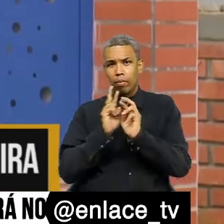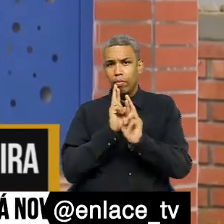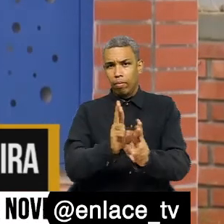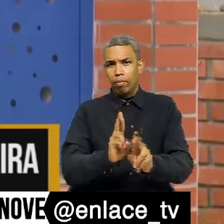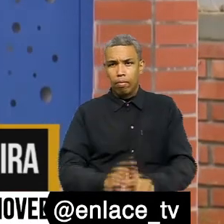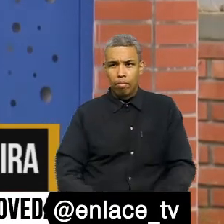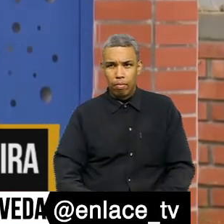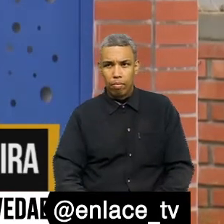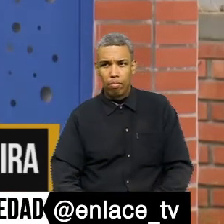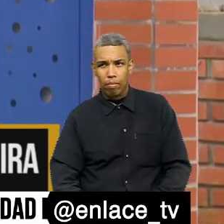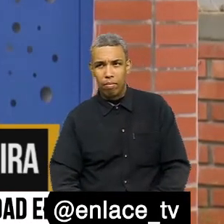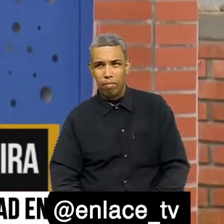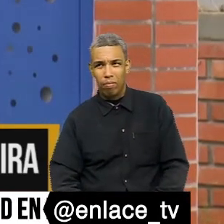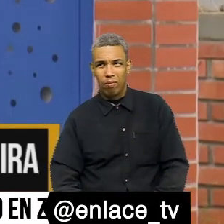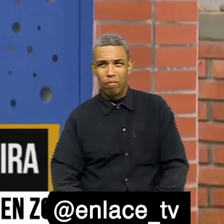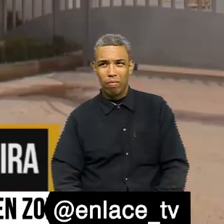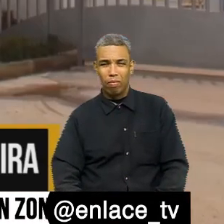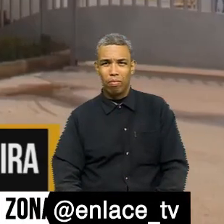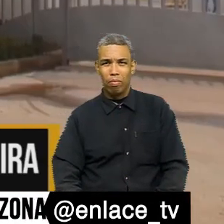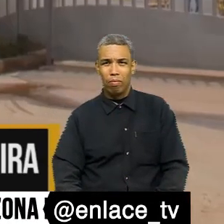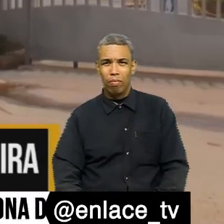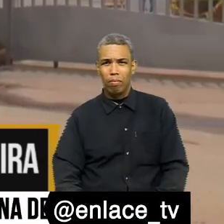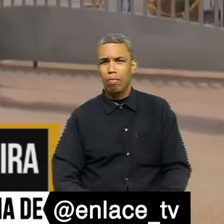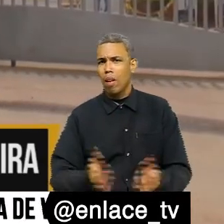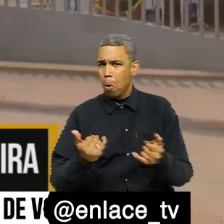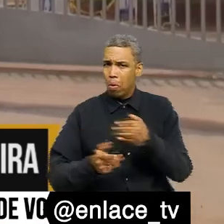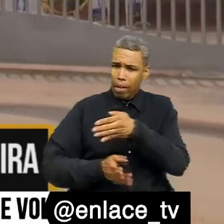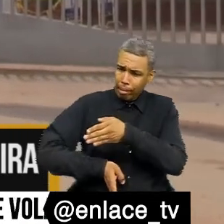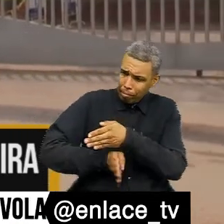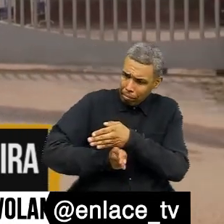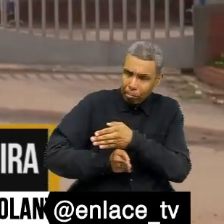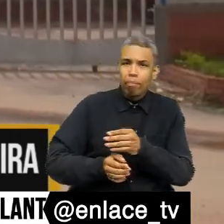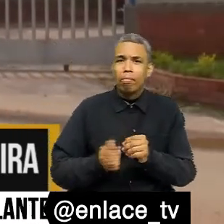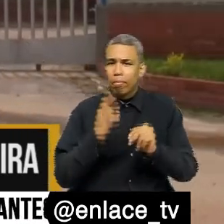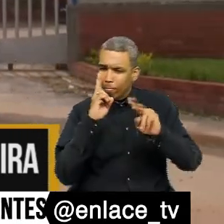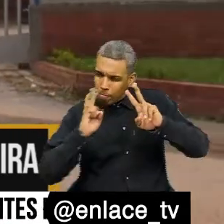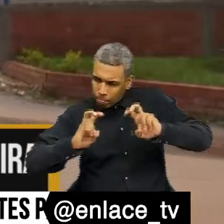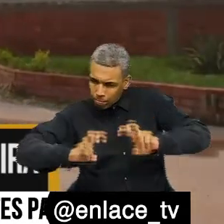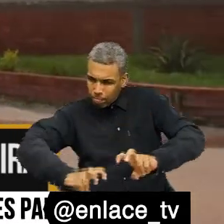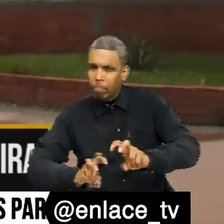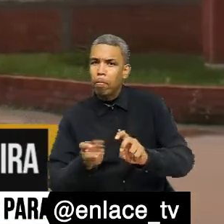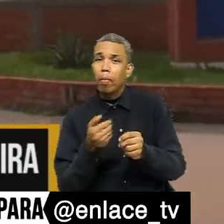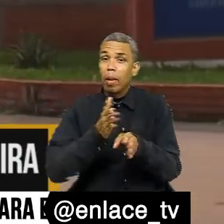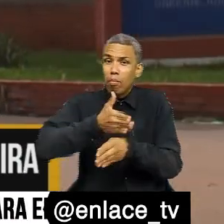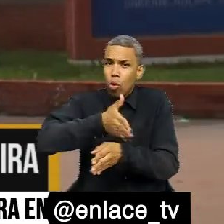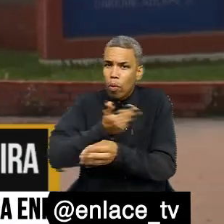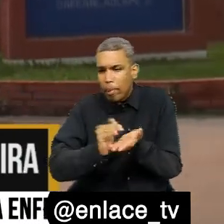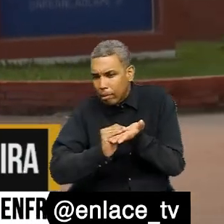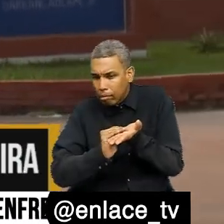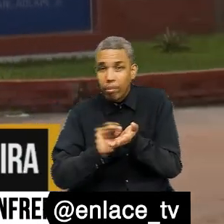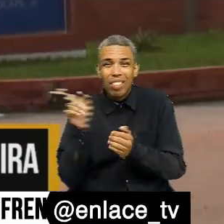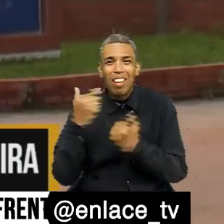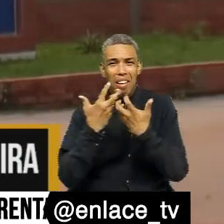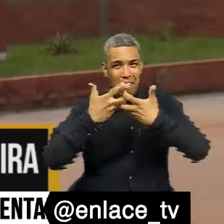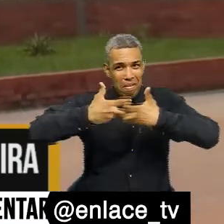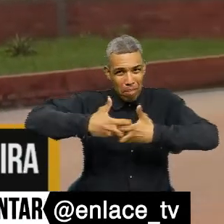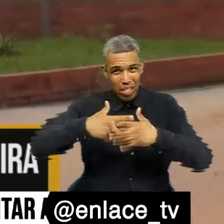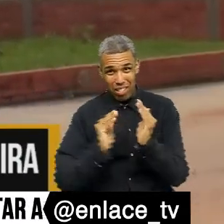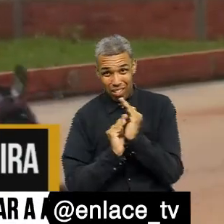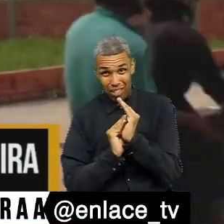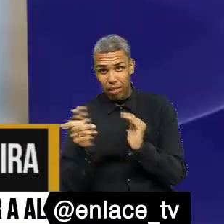Bermeja aseguran que están haciendo los estudios pertinentes para lograr una solución a la problemática, en donde actualmente las familias del